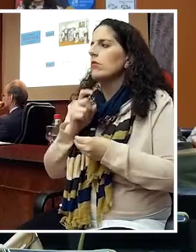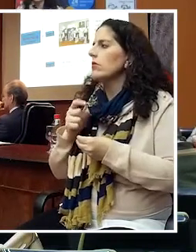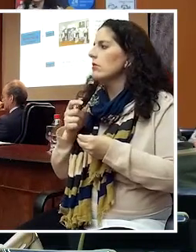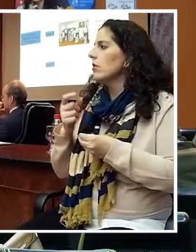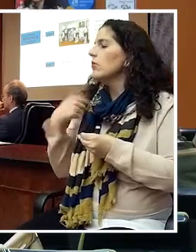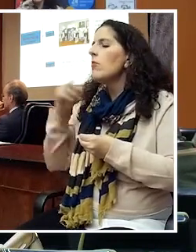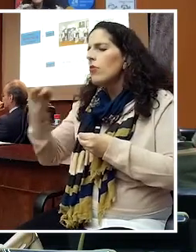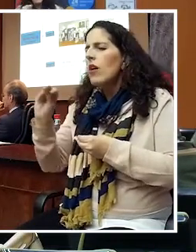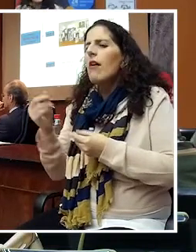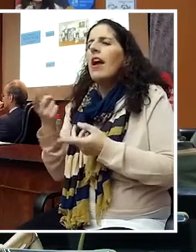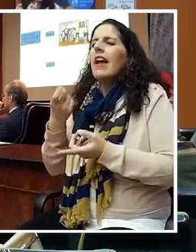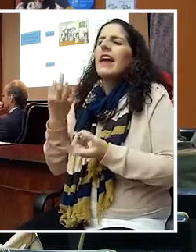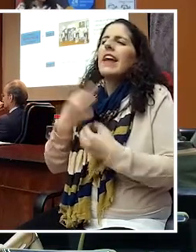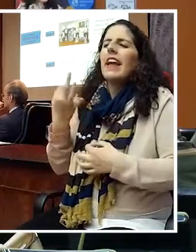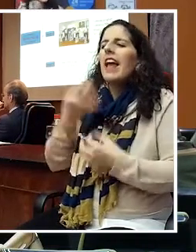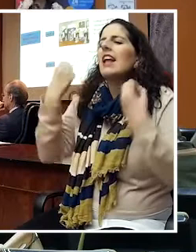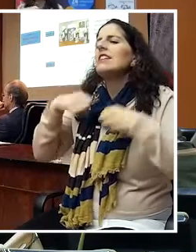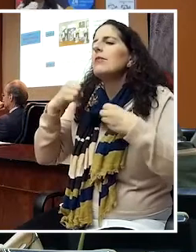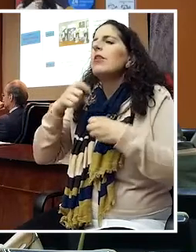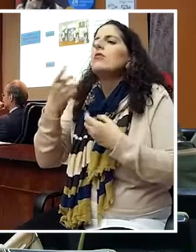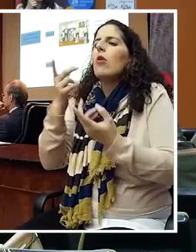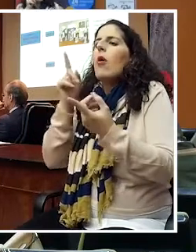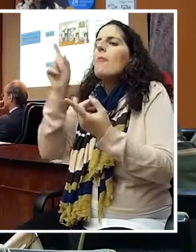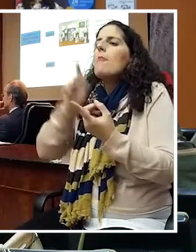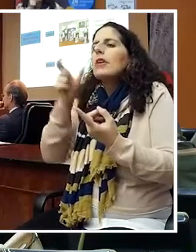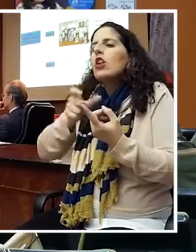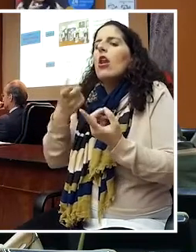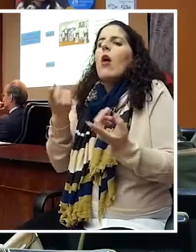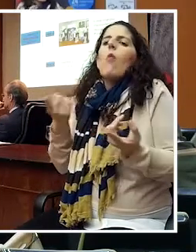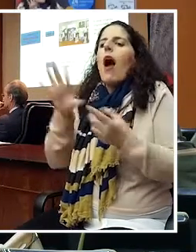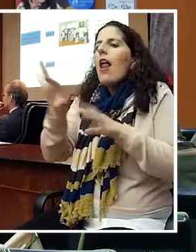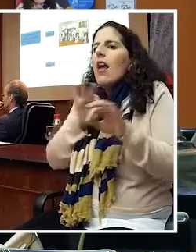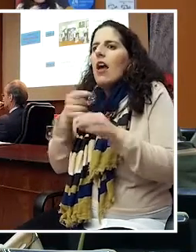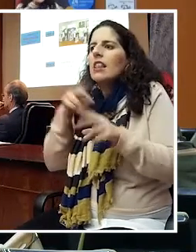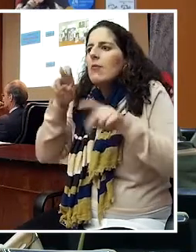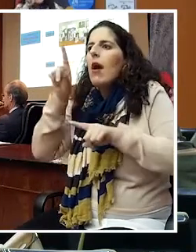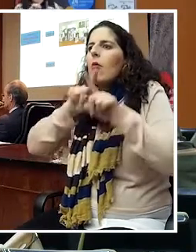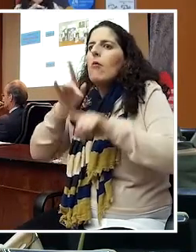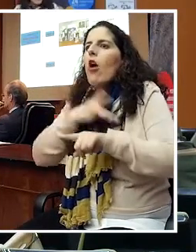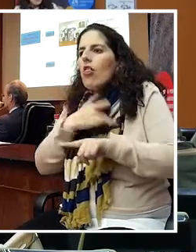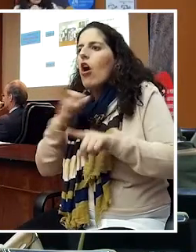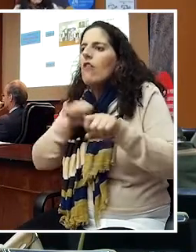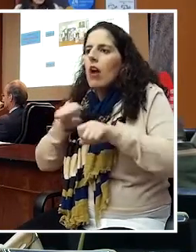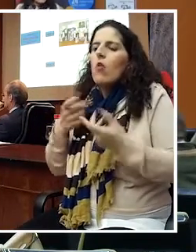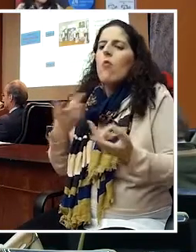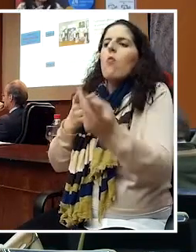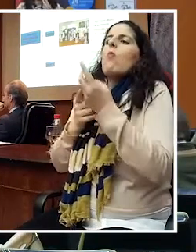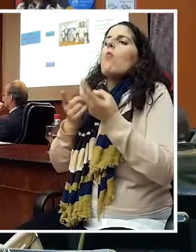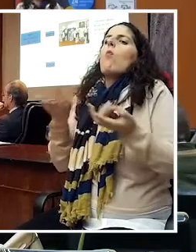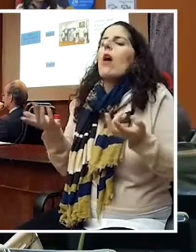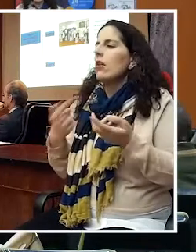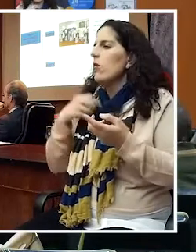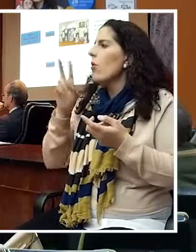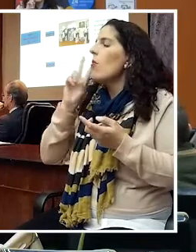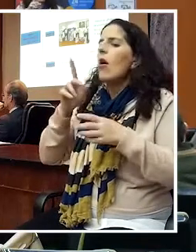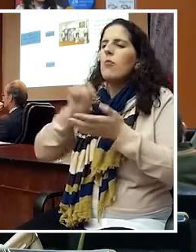a Noelia qué tipo de cardiópata escogía y qué tipo de deportista, y me fui a lo